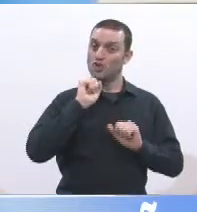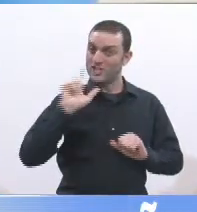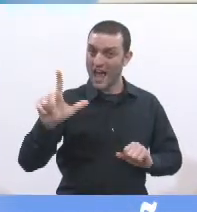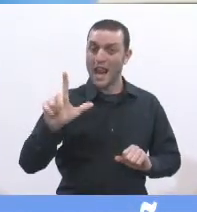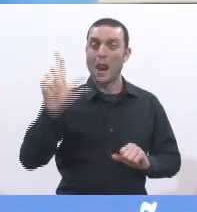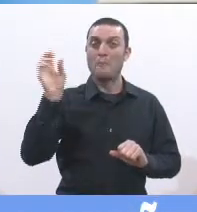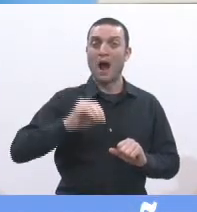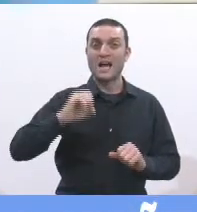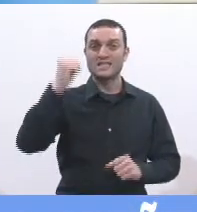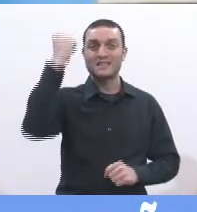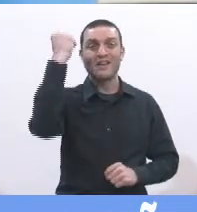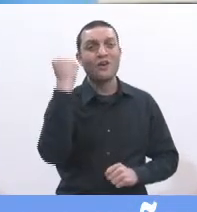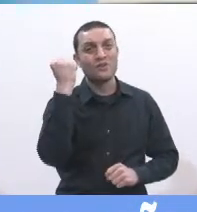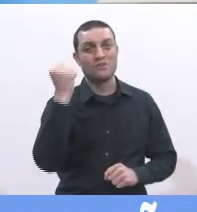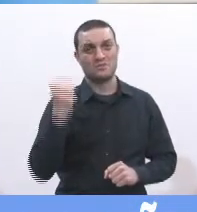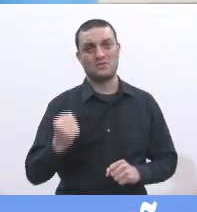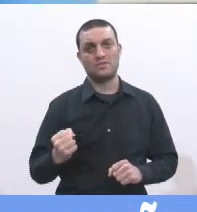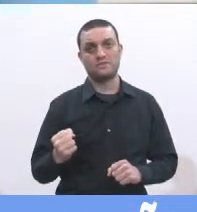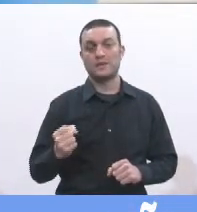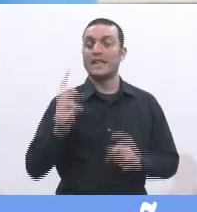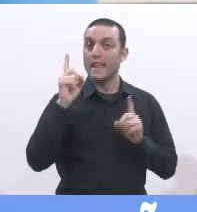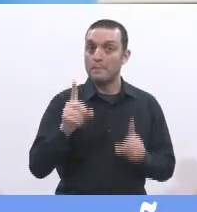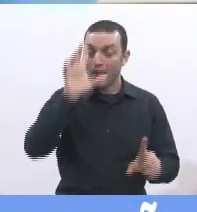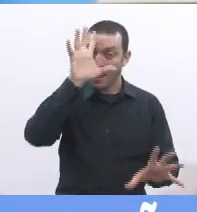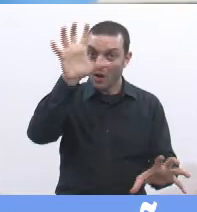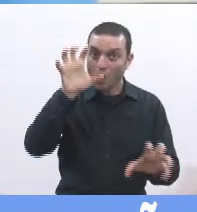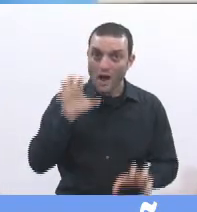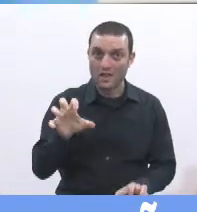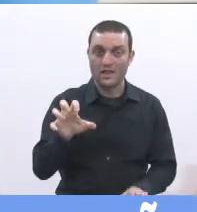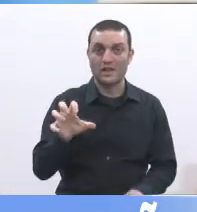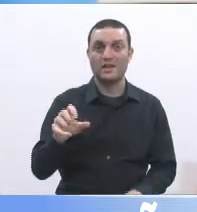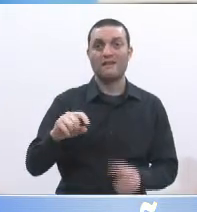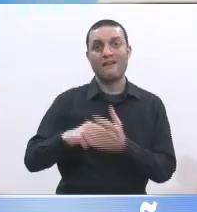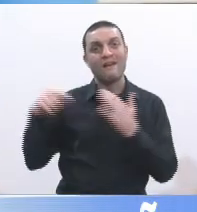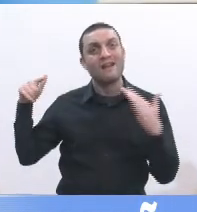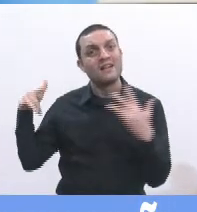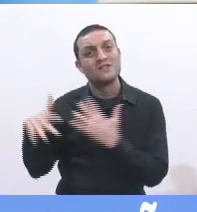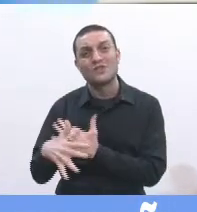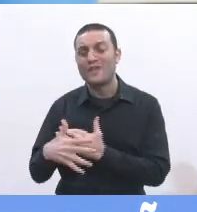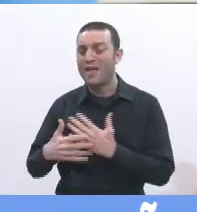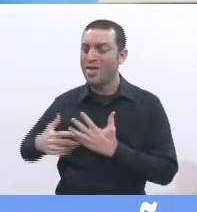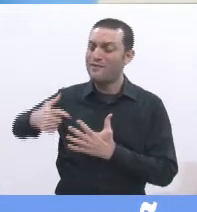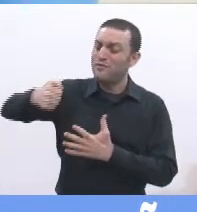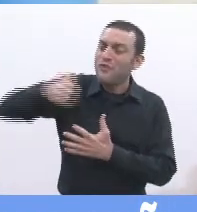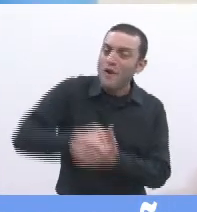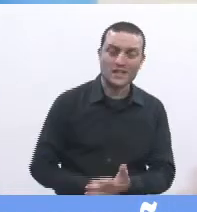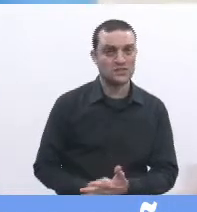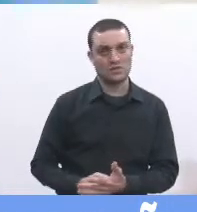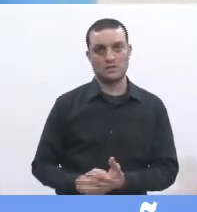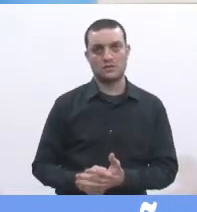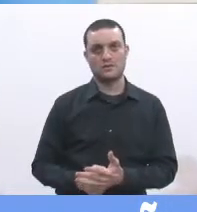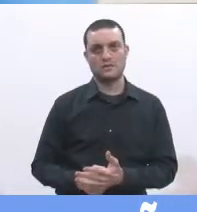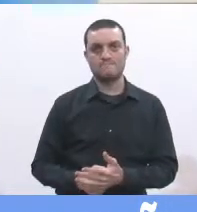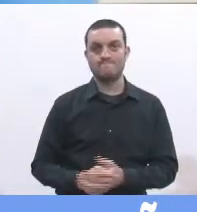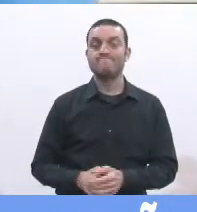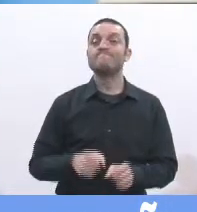gasto extraordinario enorme y que también va a significar una caída de la recaudación enorme. Obvio, esto le pasa